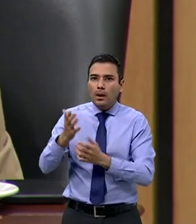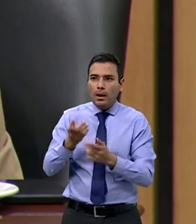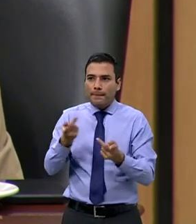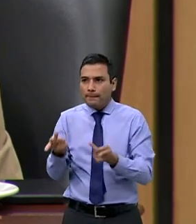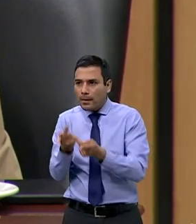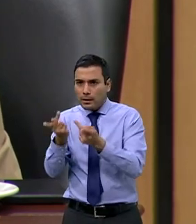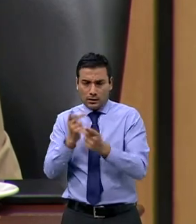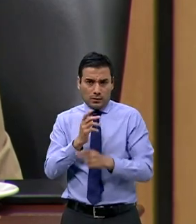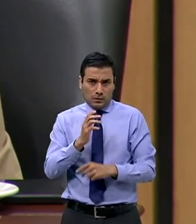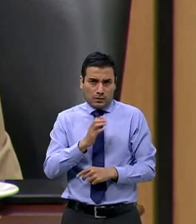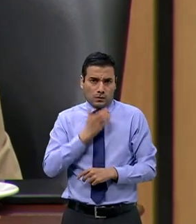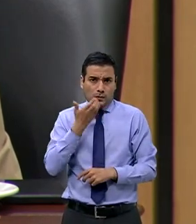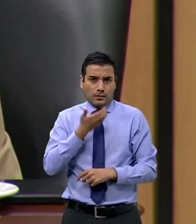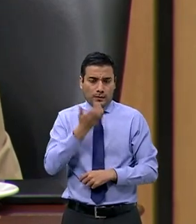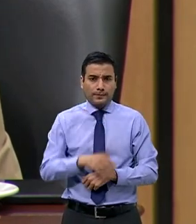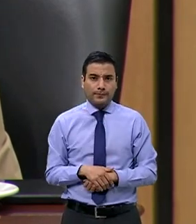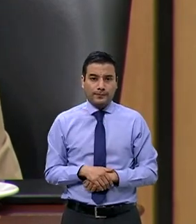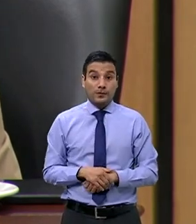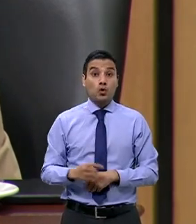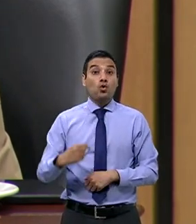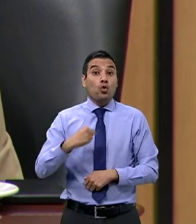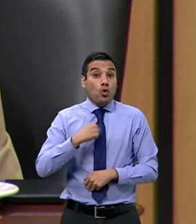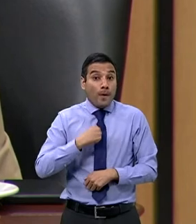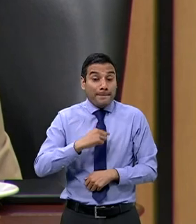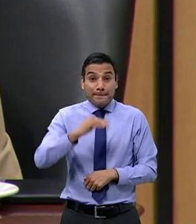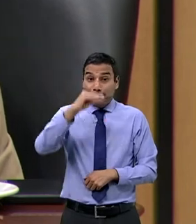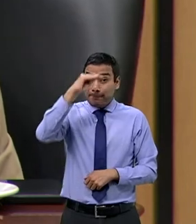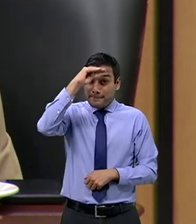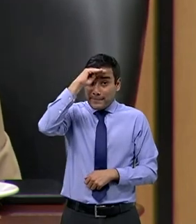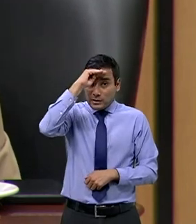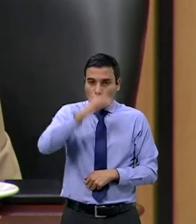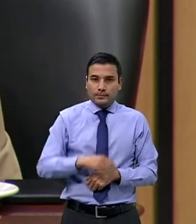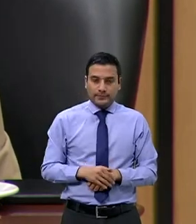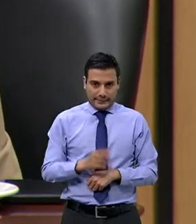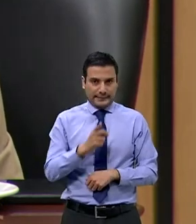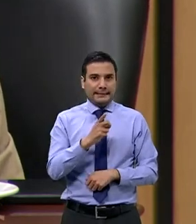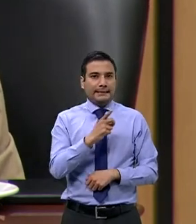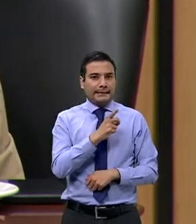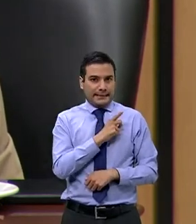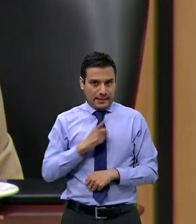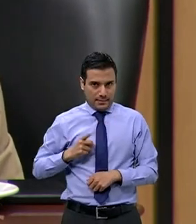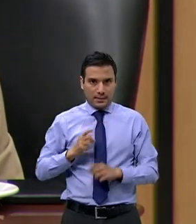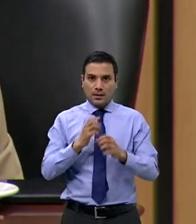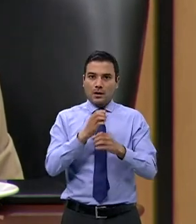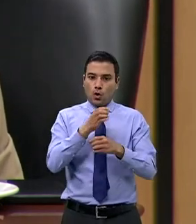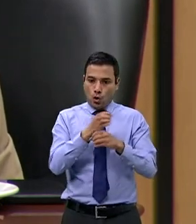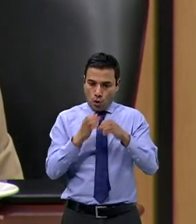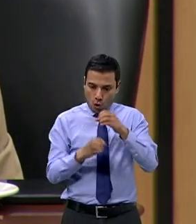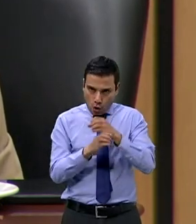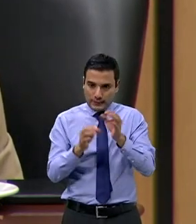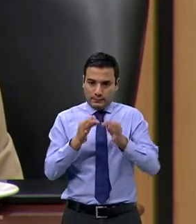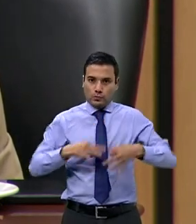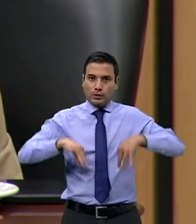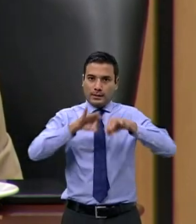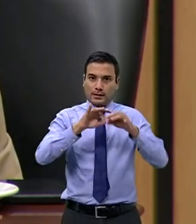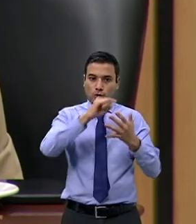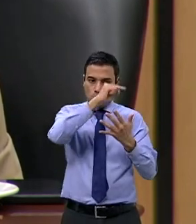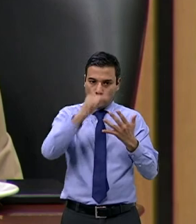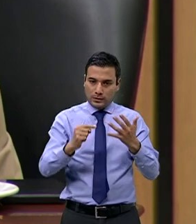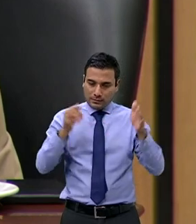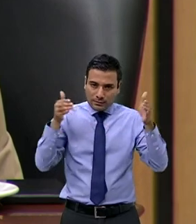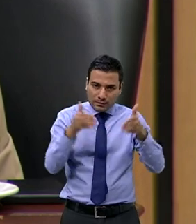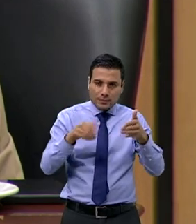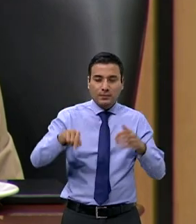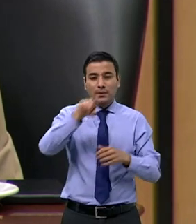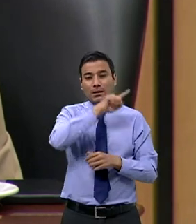así que trabajemos sobre lo que si realmente sirva y ya dejemos ese discurso viejo